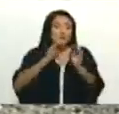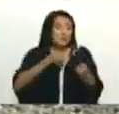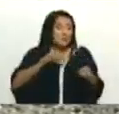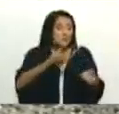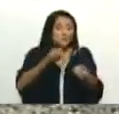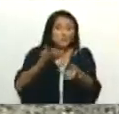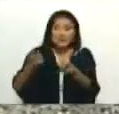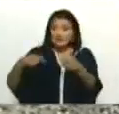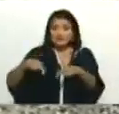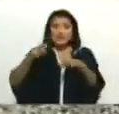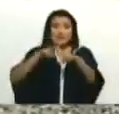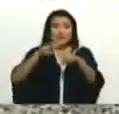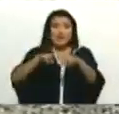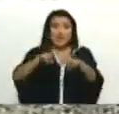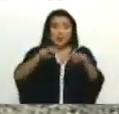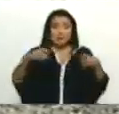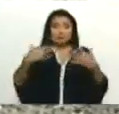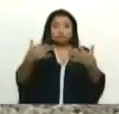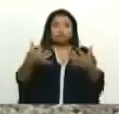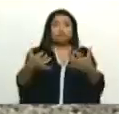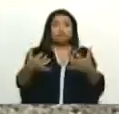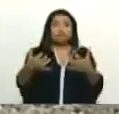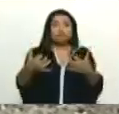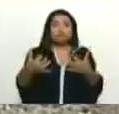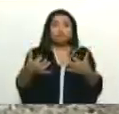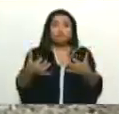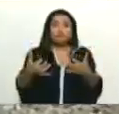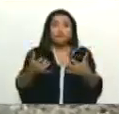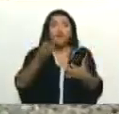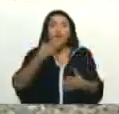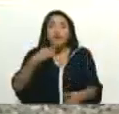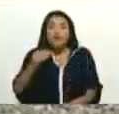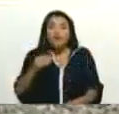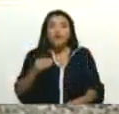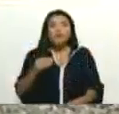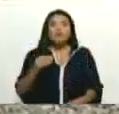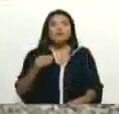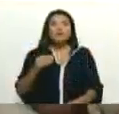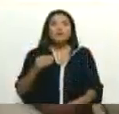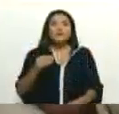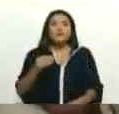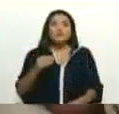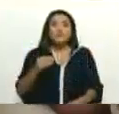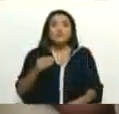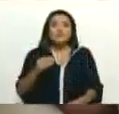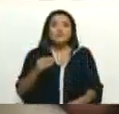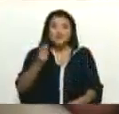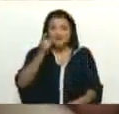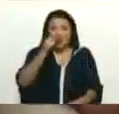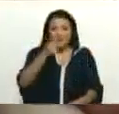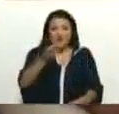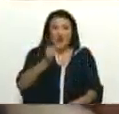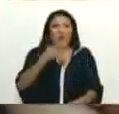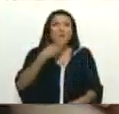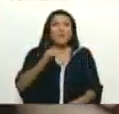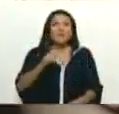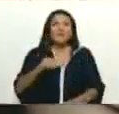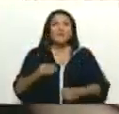muchos jóvenes y muchas jóvenes que tienen, así como Gabriela, como Jorgito que está allá, como el mismo Mervin que está